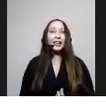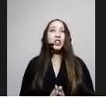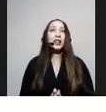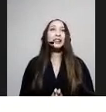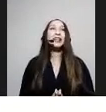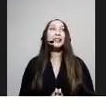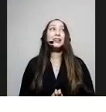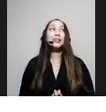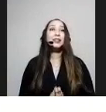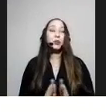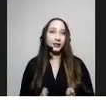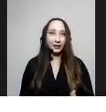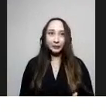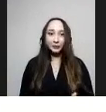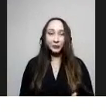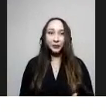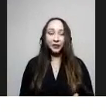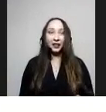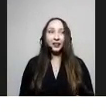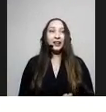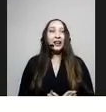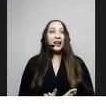clínica, Yolanda se suicida.